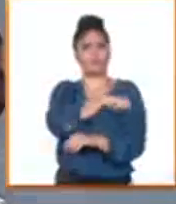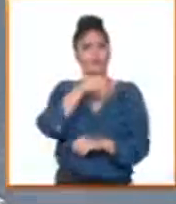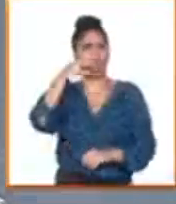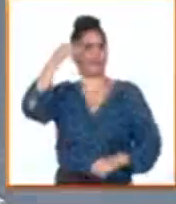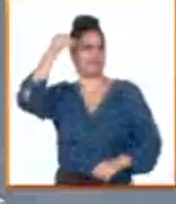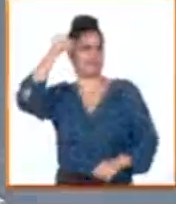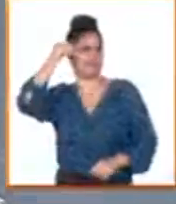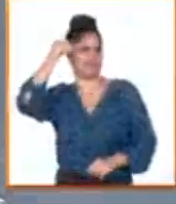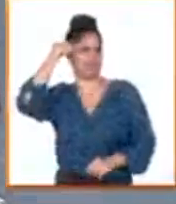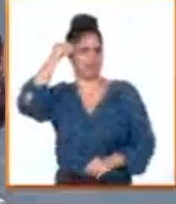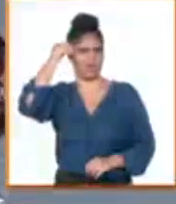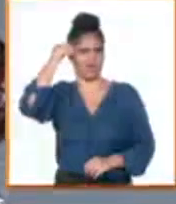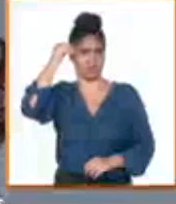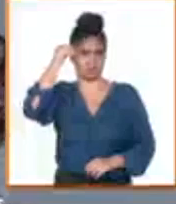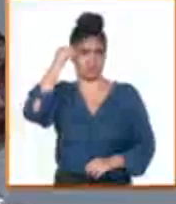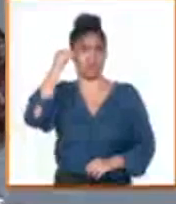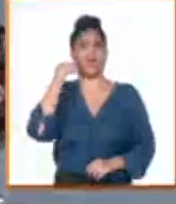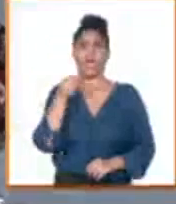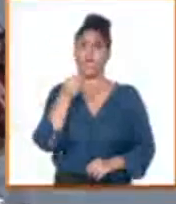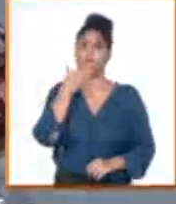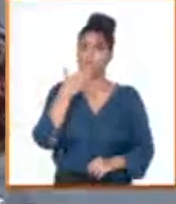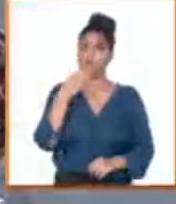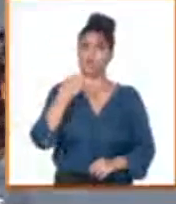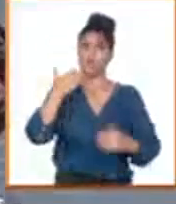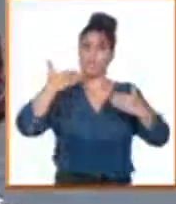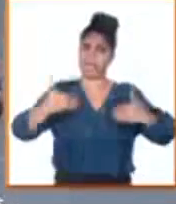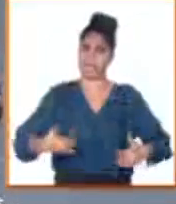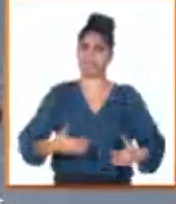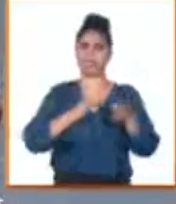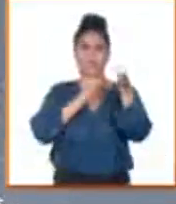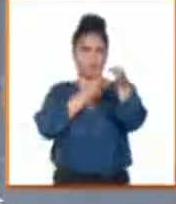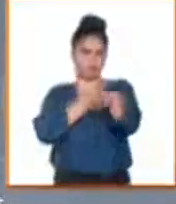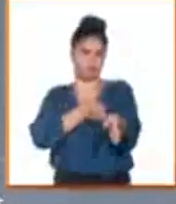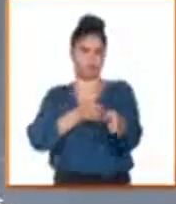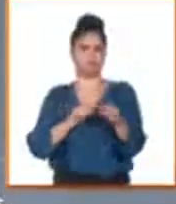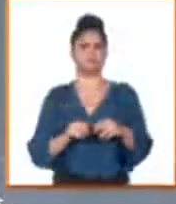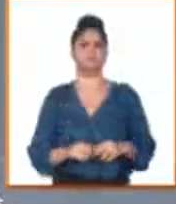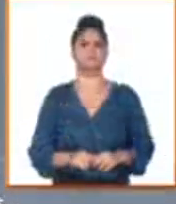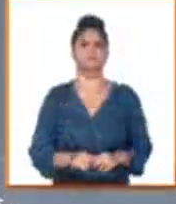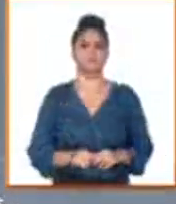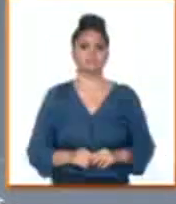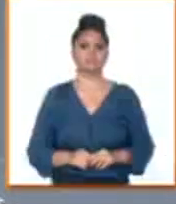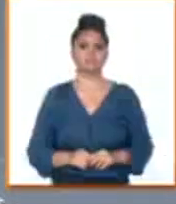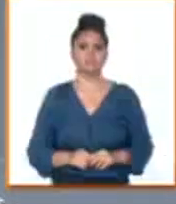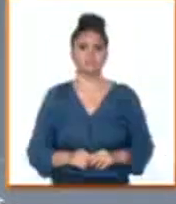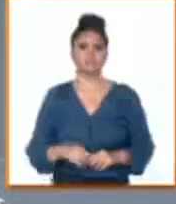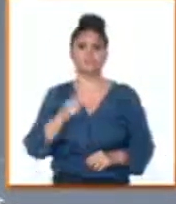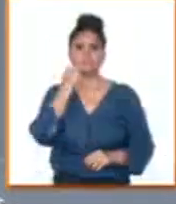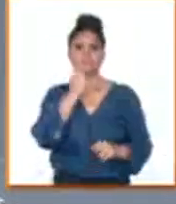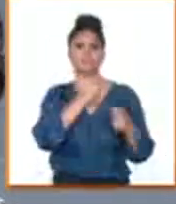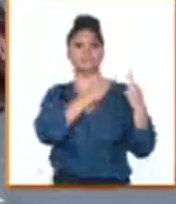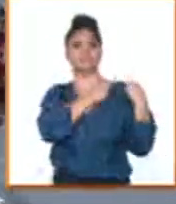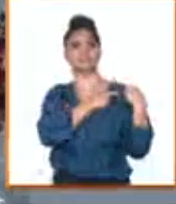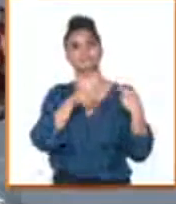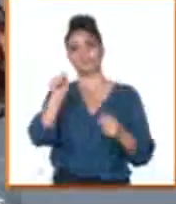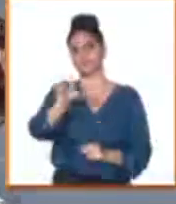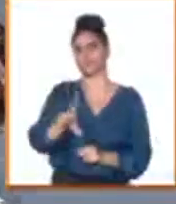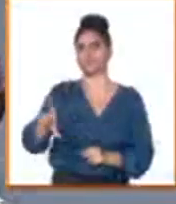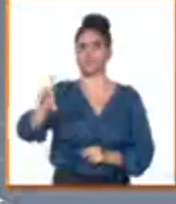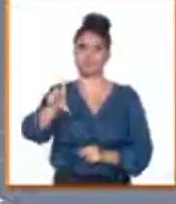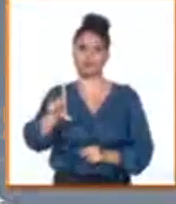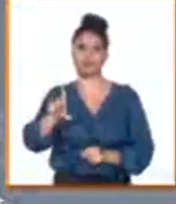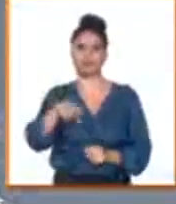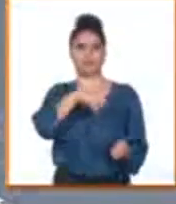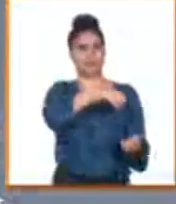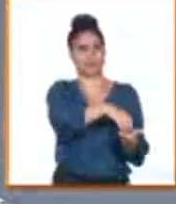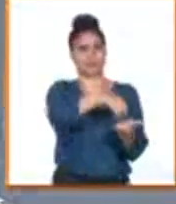y también tenemos que proyectar los mecanismos para hacer que eso sea una responsabilidad no solamente social, sino también de las